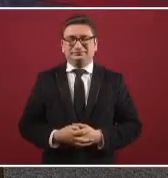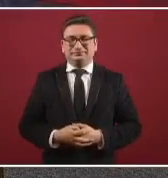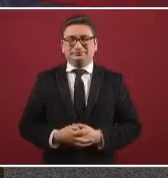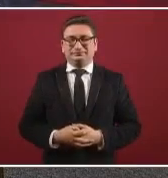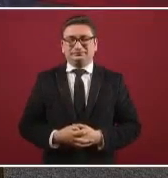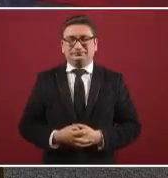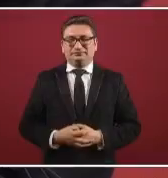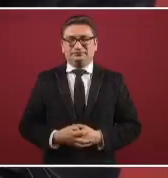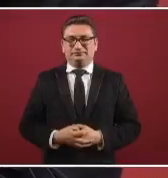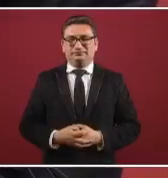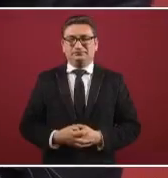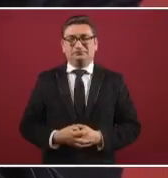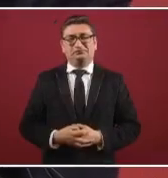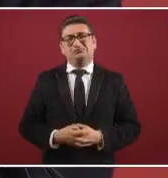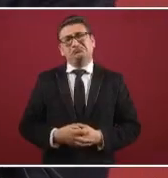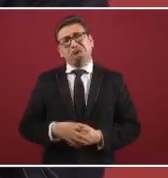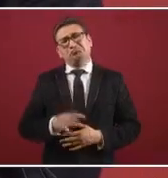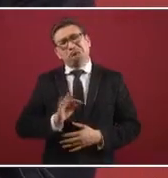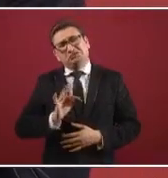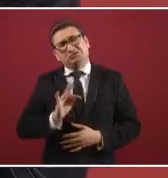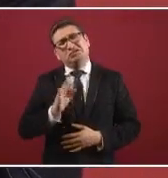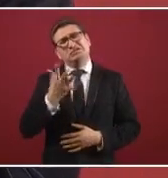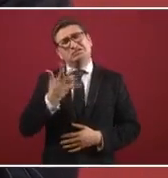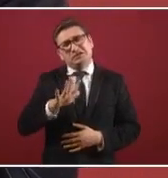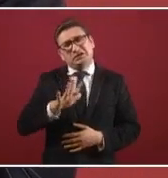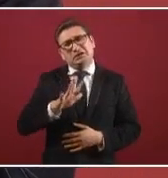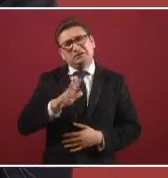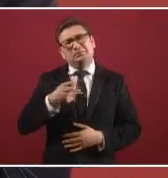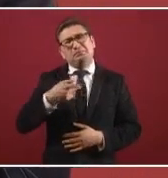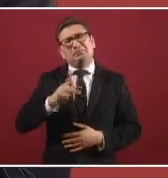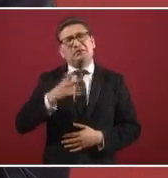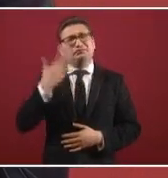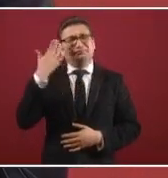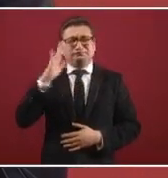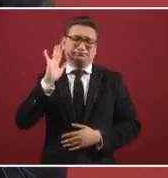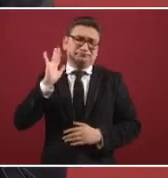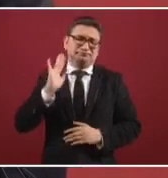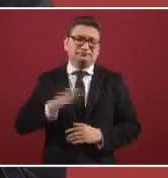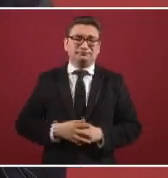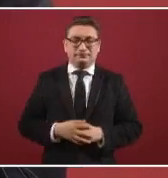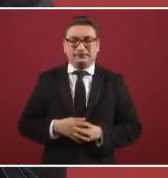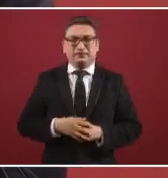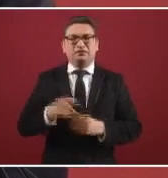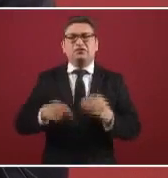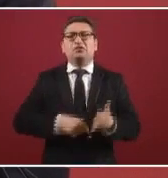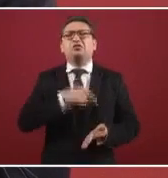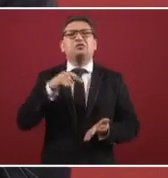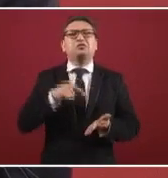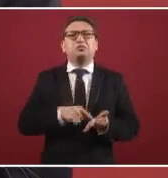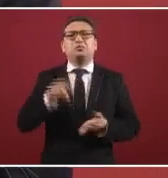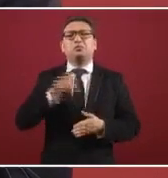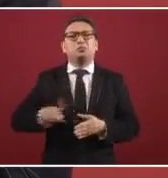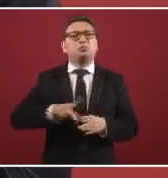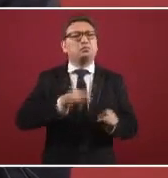pues no sé si 10, pero sí ya algunos, ¿no?, en los distintos pueblos de México.